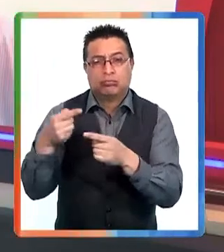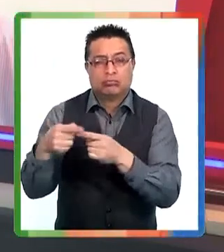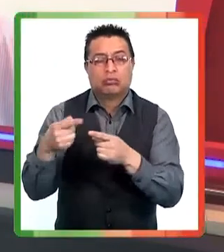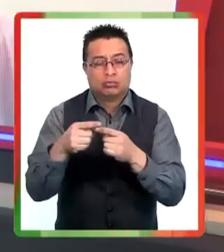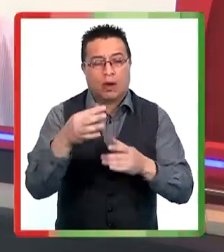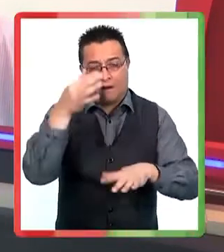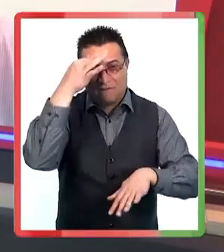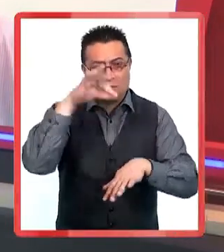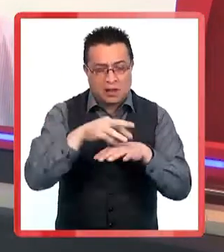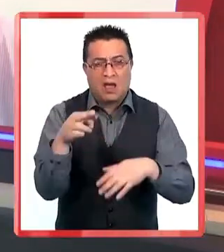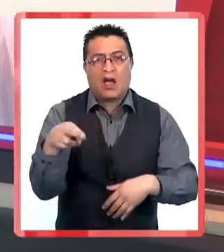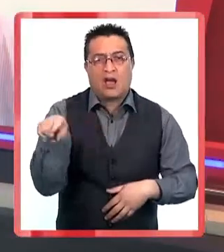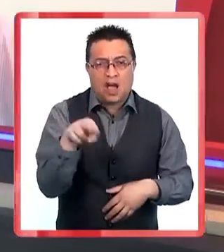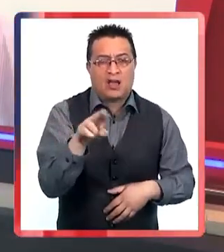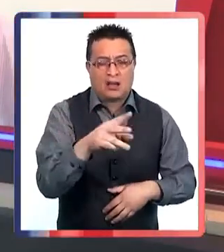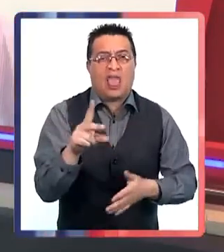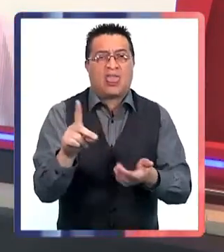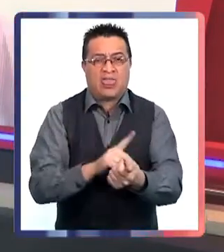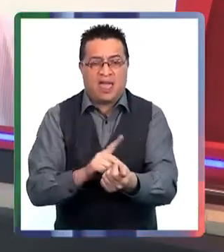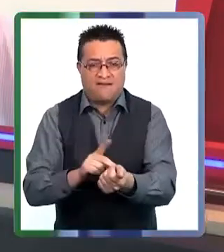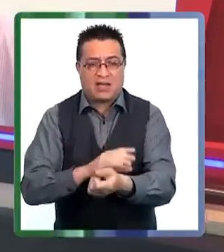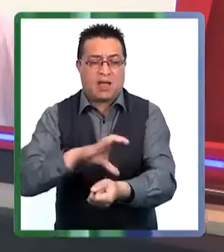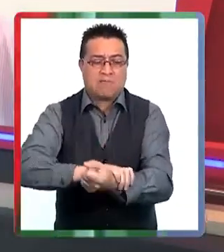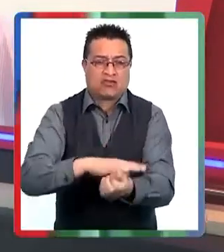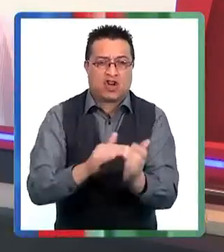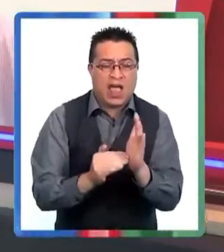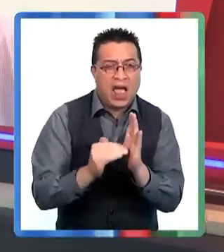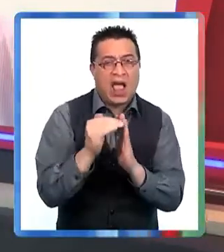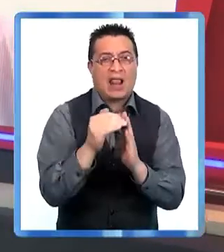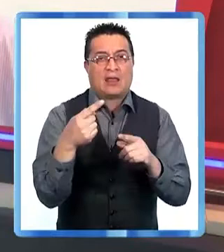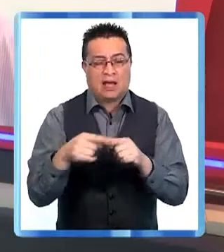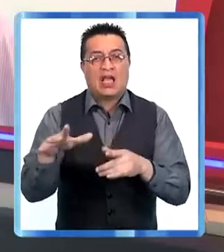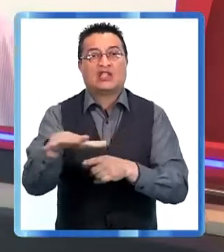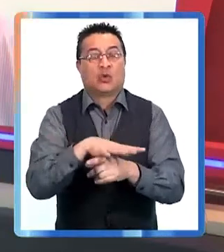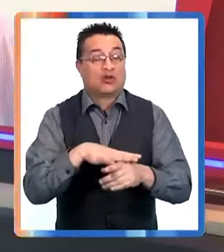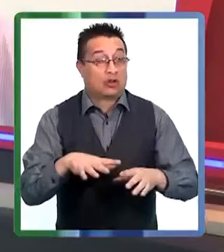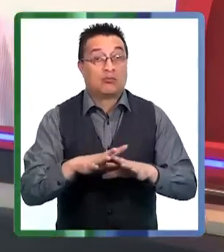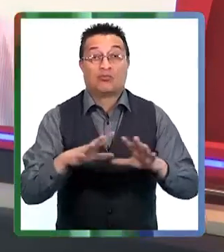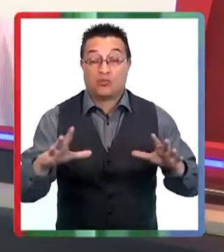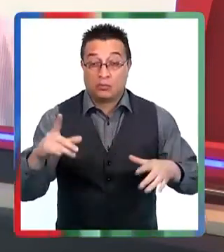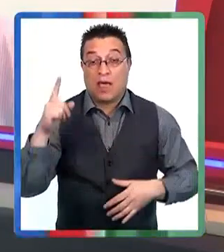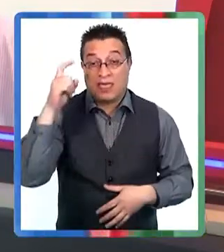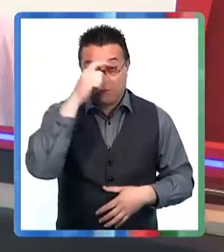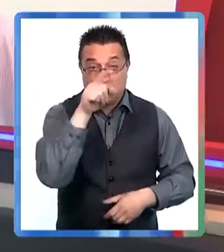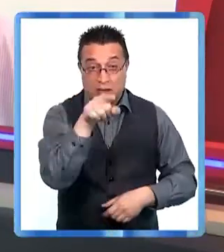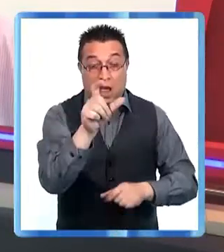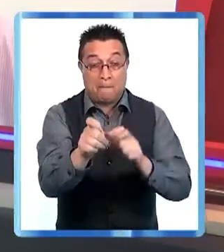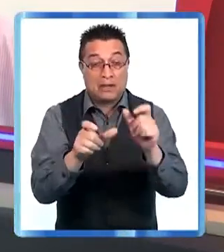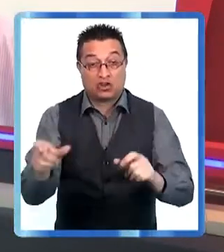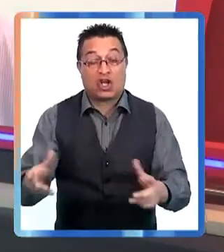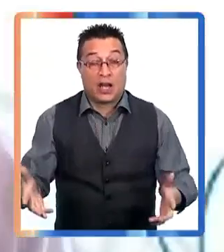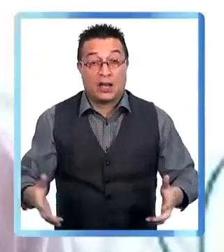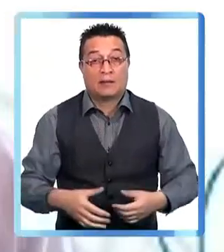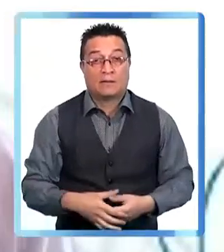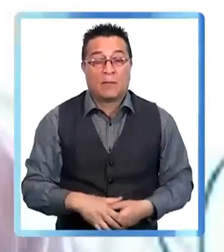montón de comorbilidades, ¿verdad? Enfermedades crónicas, con diabetes, con hipertensión. Es decir, la situación es mucho más compleja para esas personas. Bueno, hay